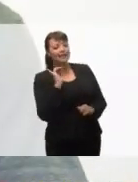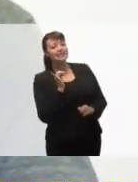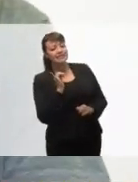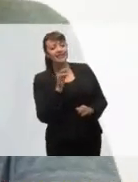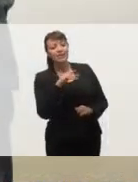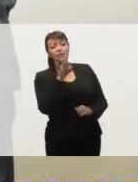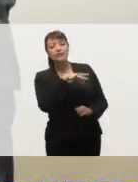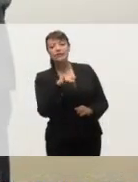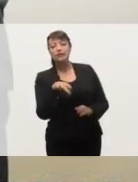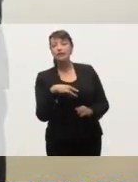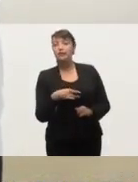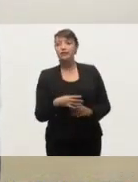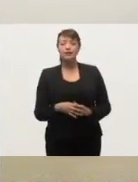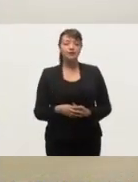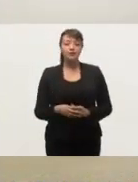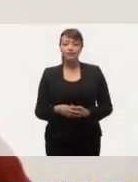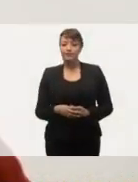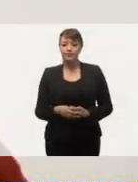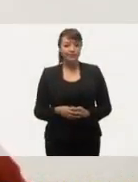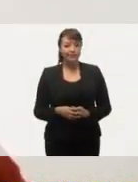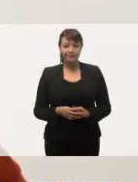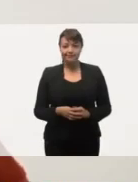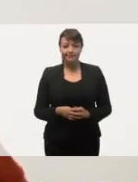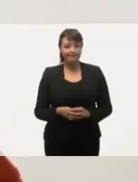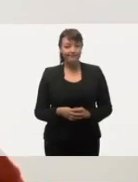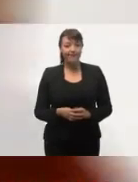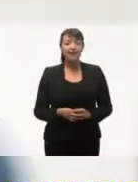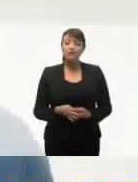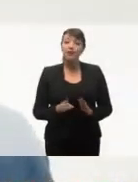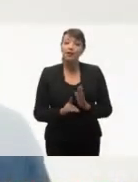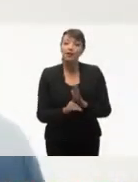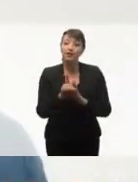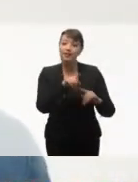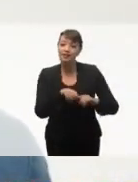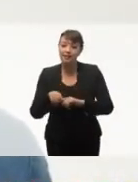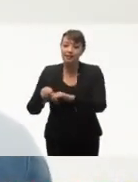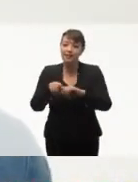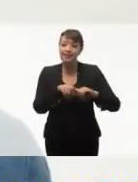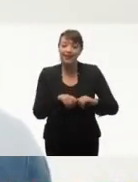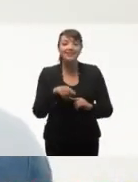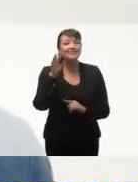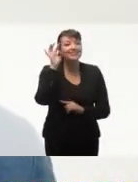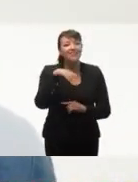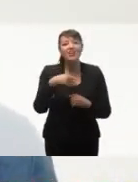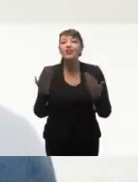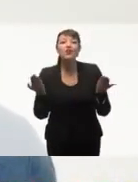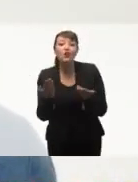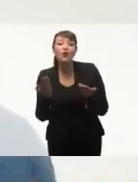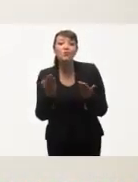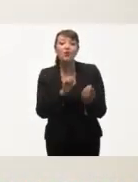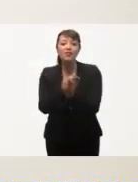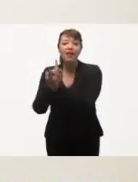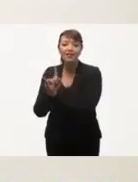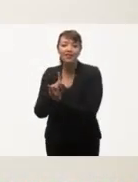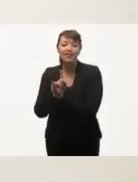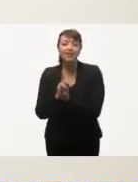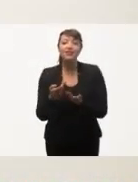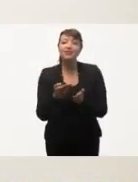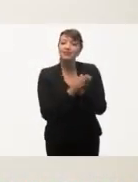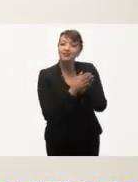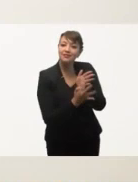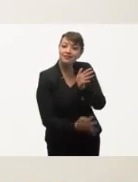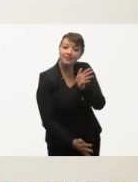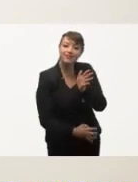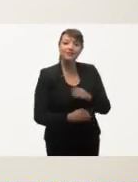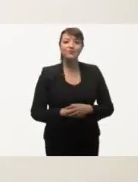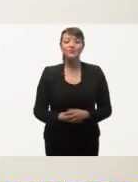ah sí sí sí sí sabía para crecer como sociedad y saber cómo tratarnos Quiero compartir